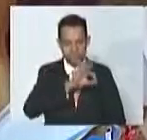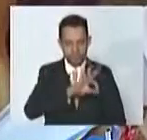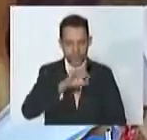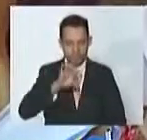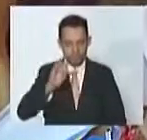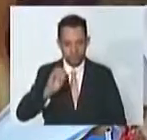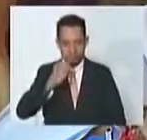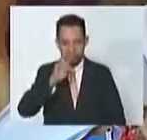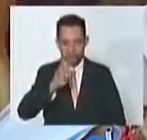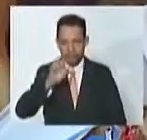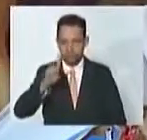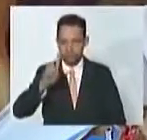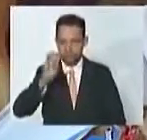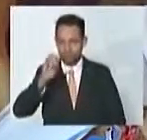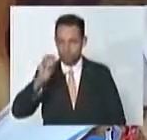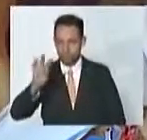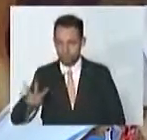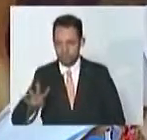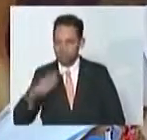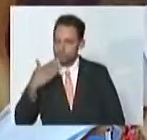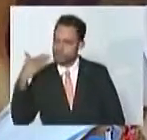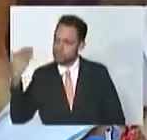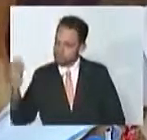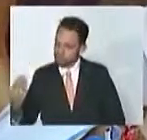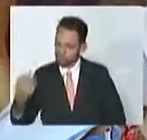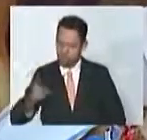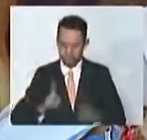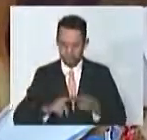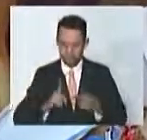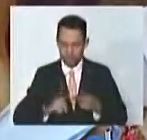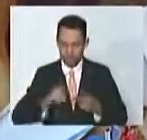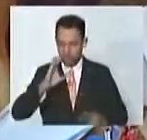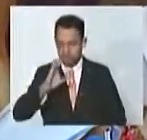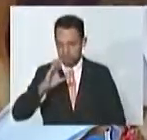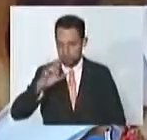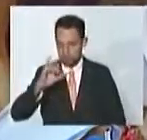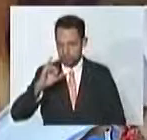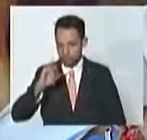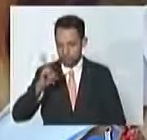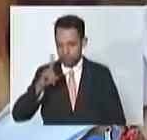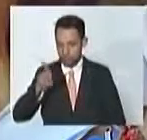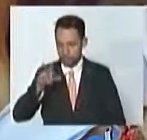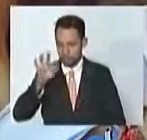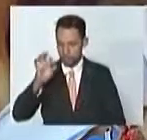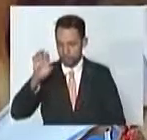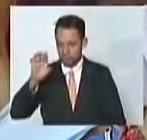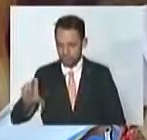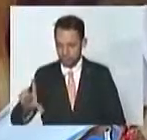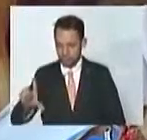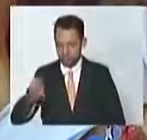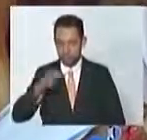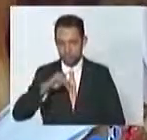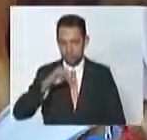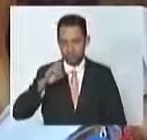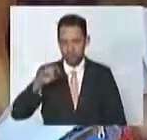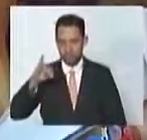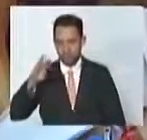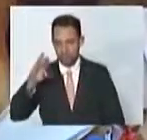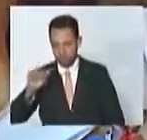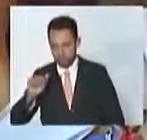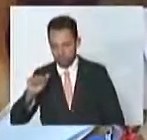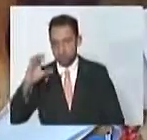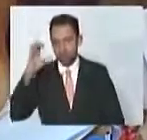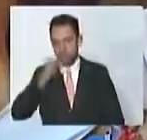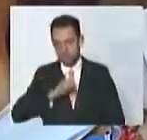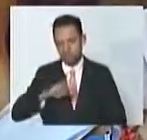330-7104. Quiero agradecerle a la doctora Cristel también por ese aporte que nos hace al parte médico con la doctora Mónica, y que ustedes se den cuenta que cada